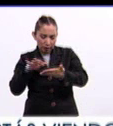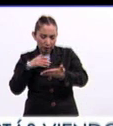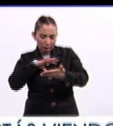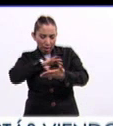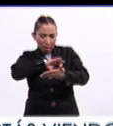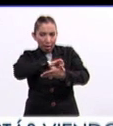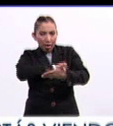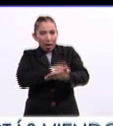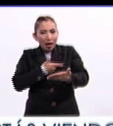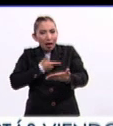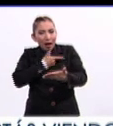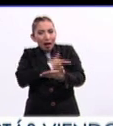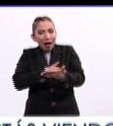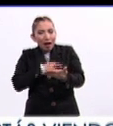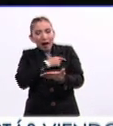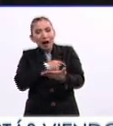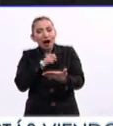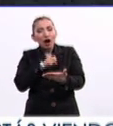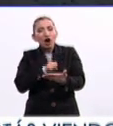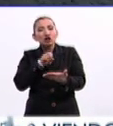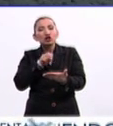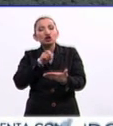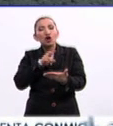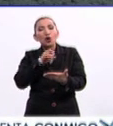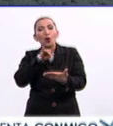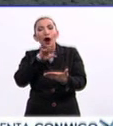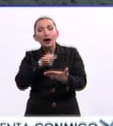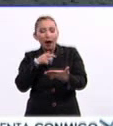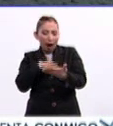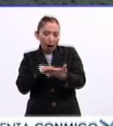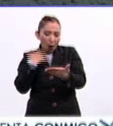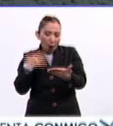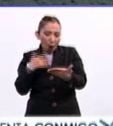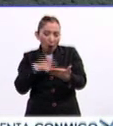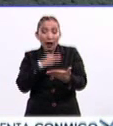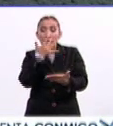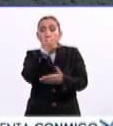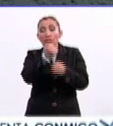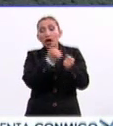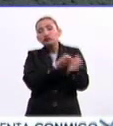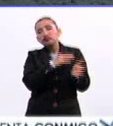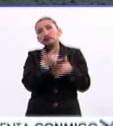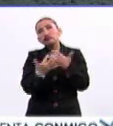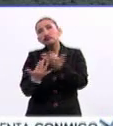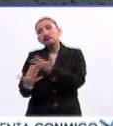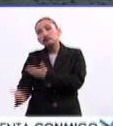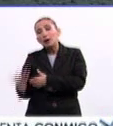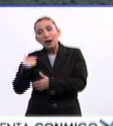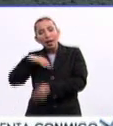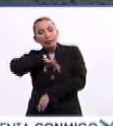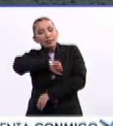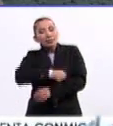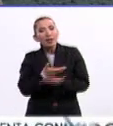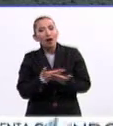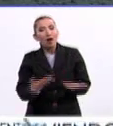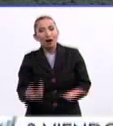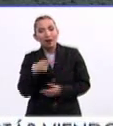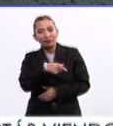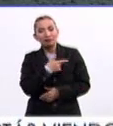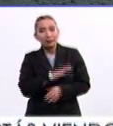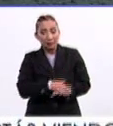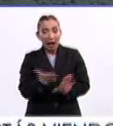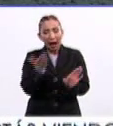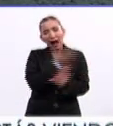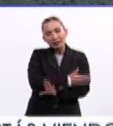mucho tiempo, 50 años, para que Paz se convirtiera en el sorjuanista en el que se convirtió. Antes, creo que hay